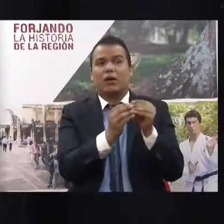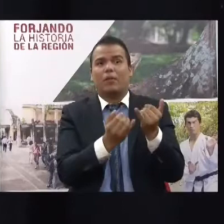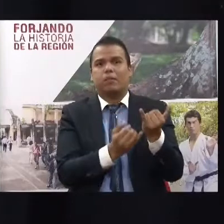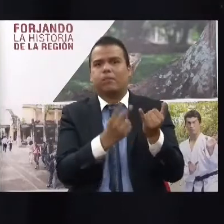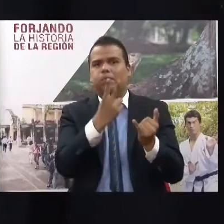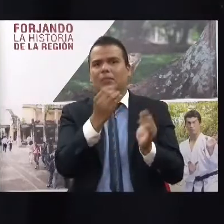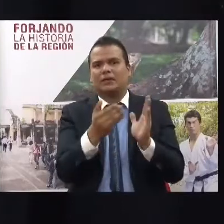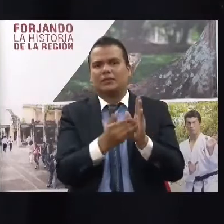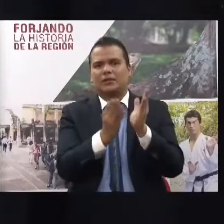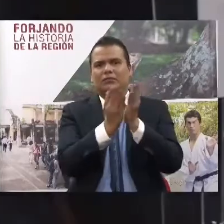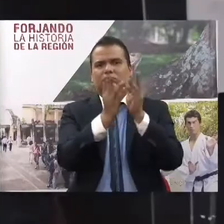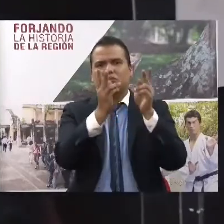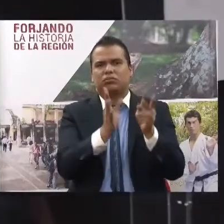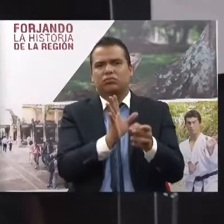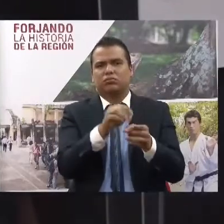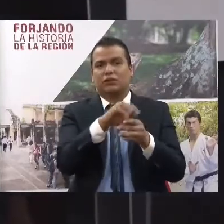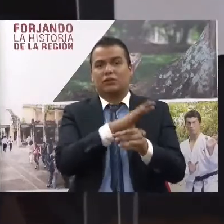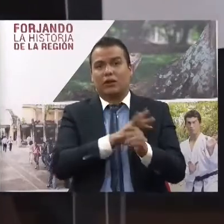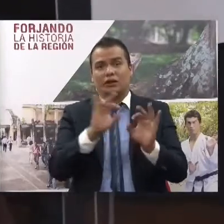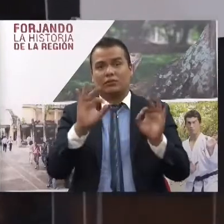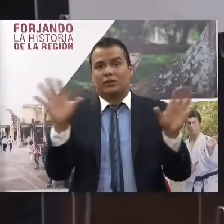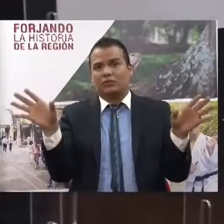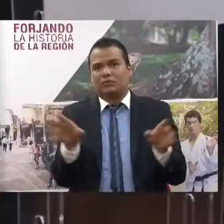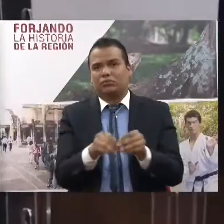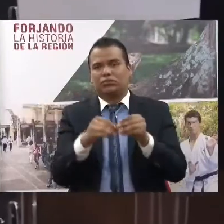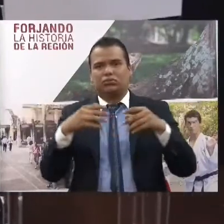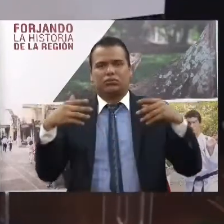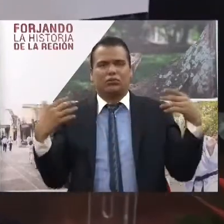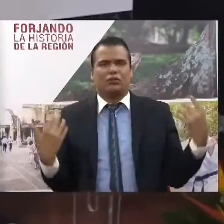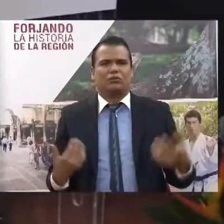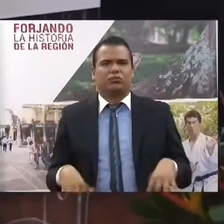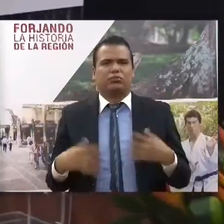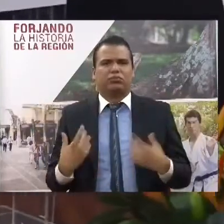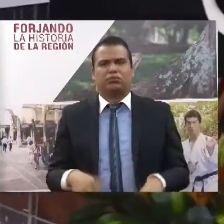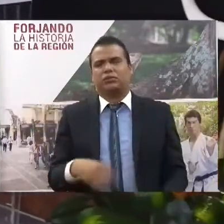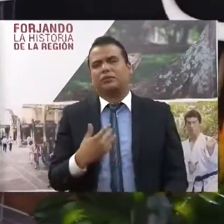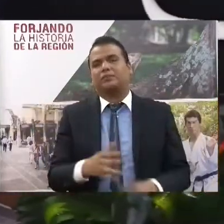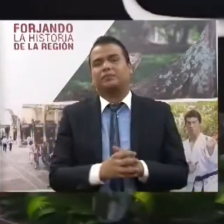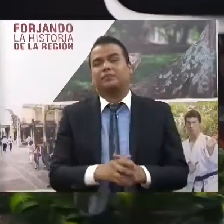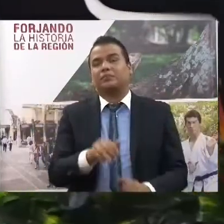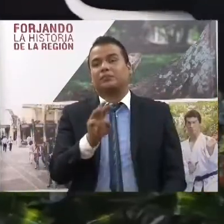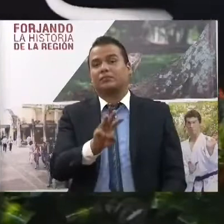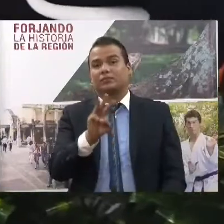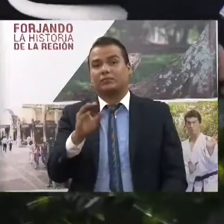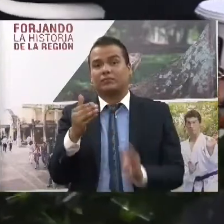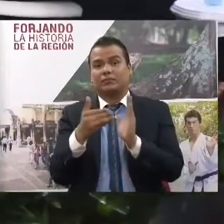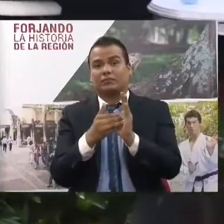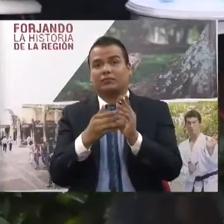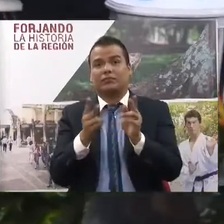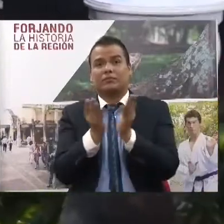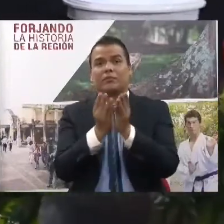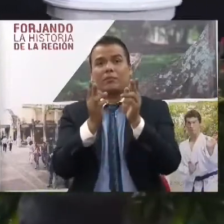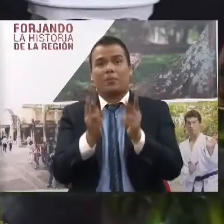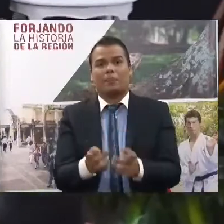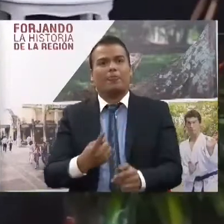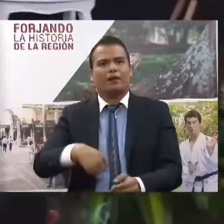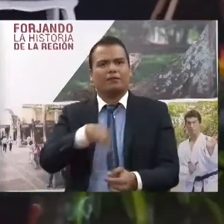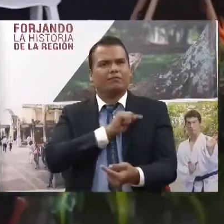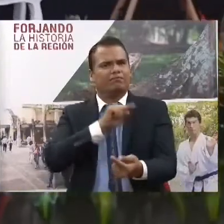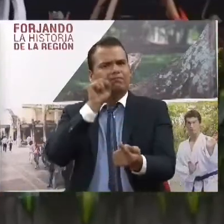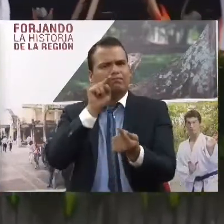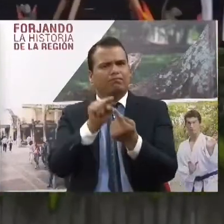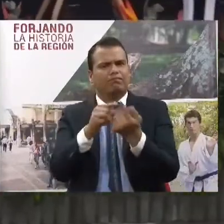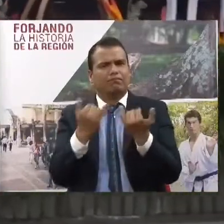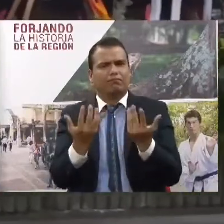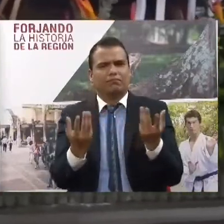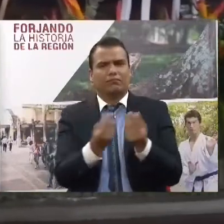un poco más estudiantes de la sede Cali en pregrado y posgrado, en el marco de una meta que nos hemos propuesto desde